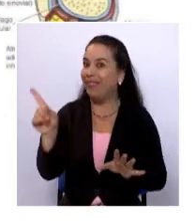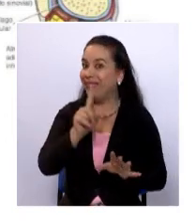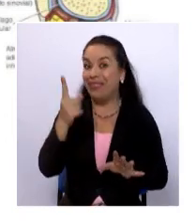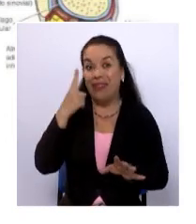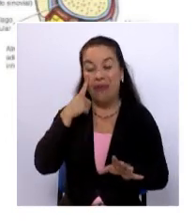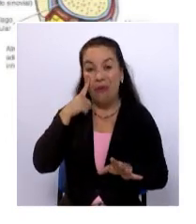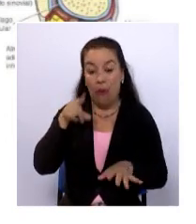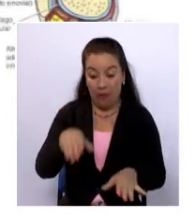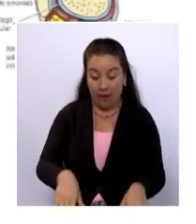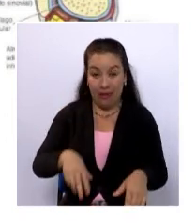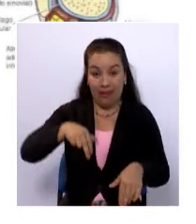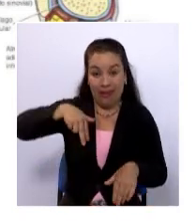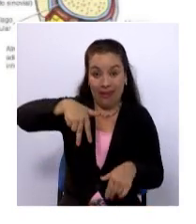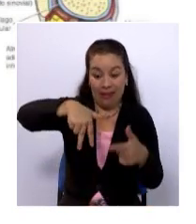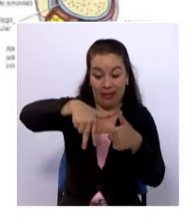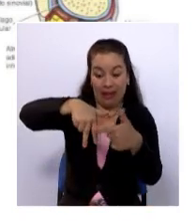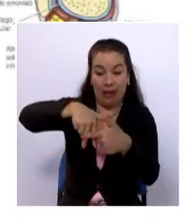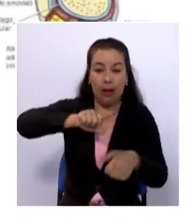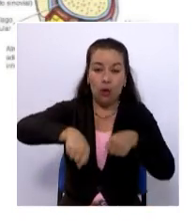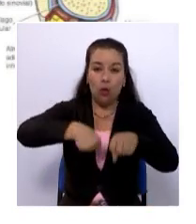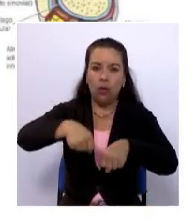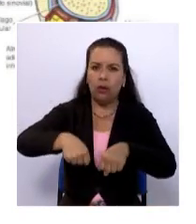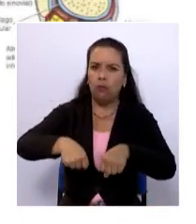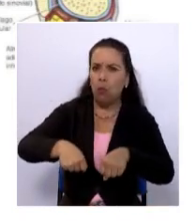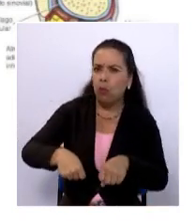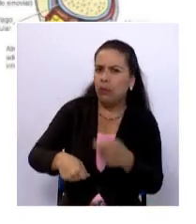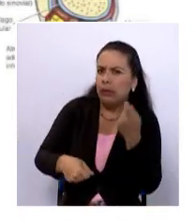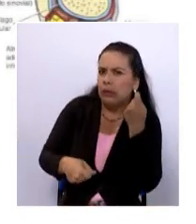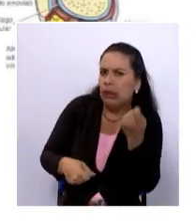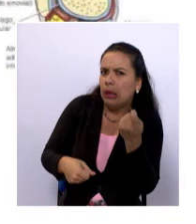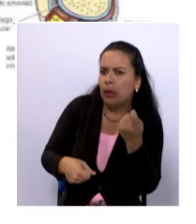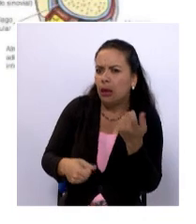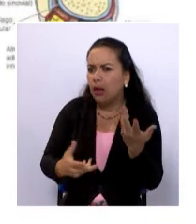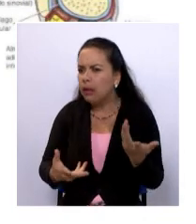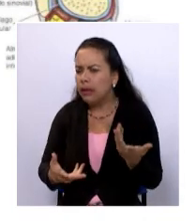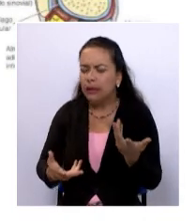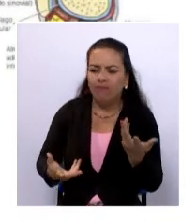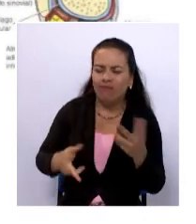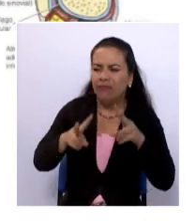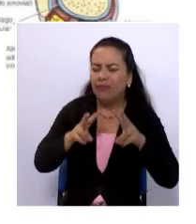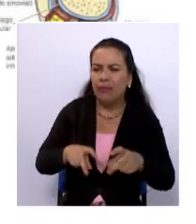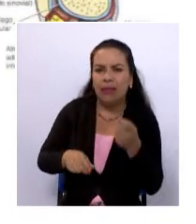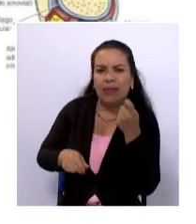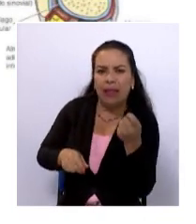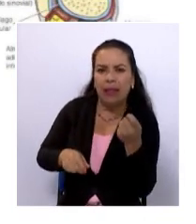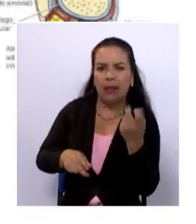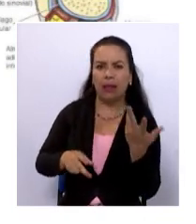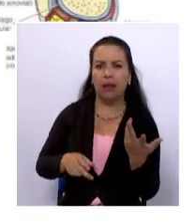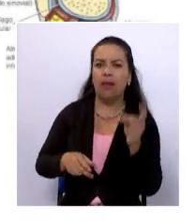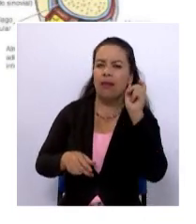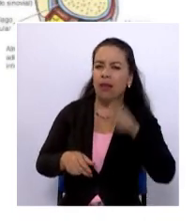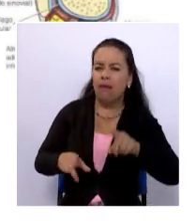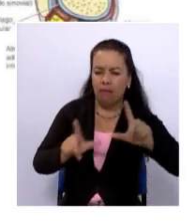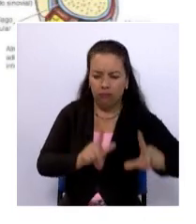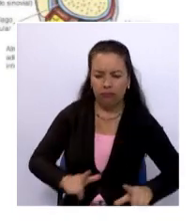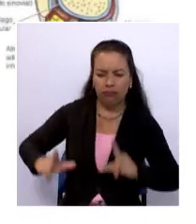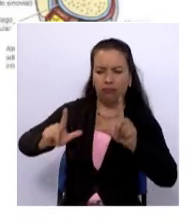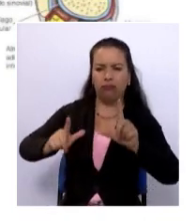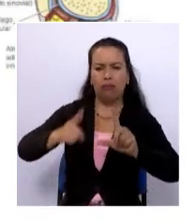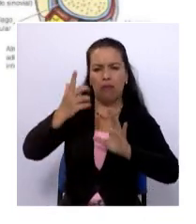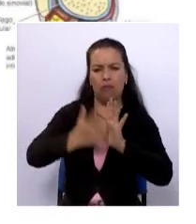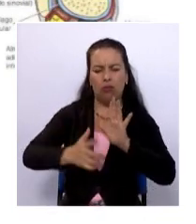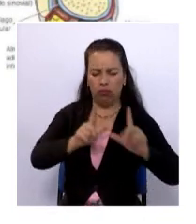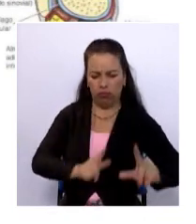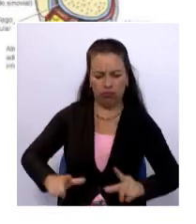muy compleja es tan extremadamente compleja que requiere de todo un proceso diagnóstico no solamente desde la